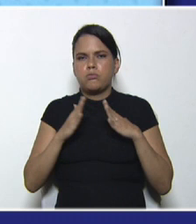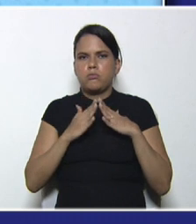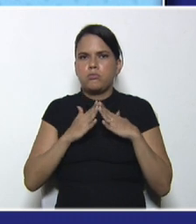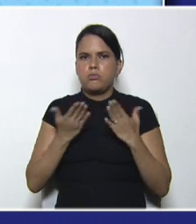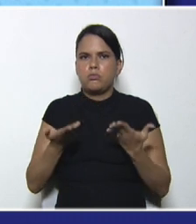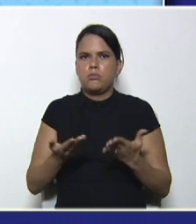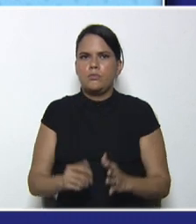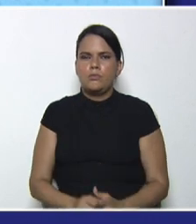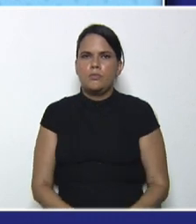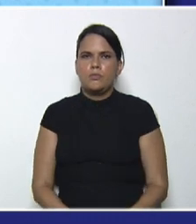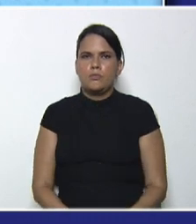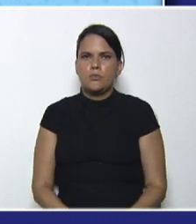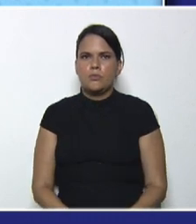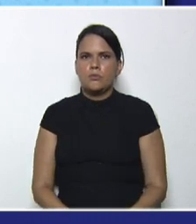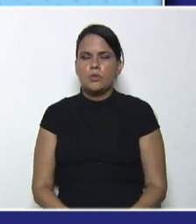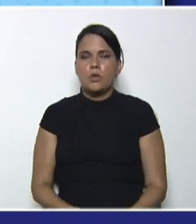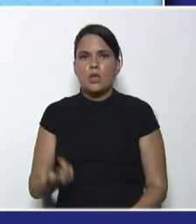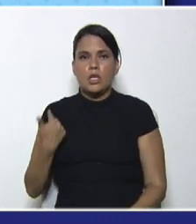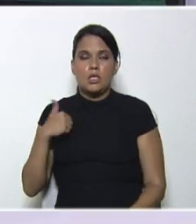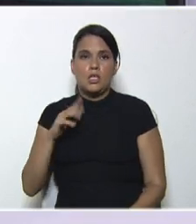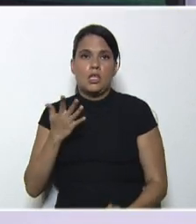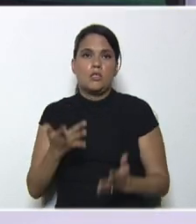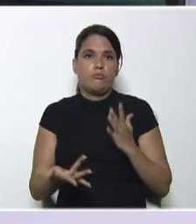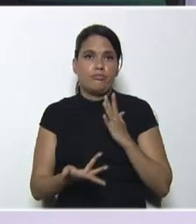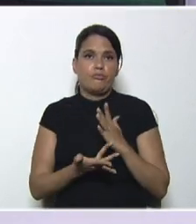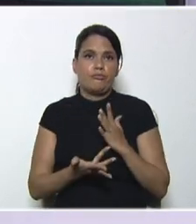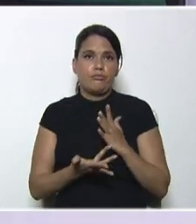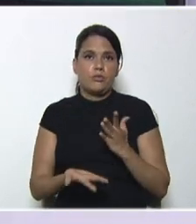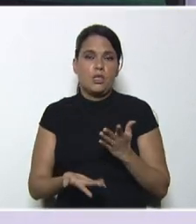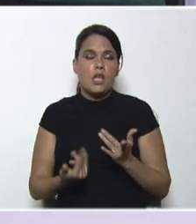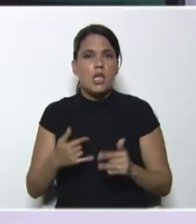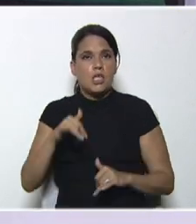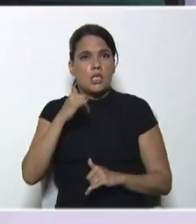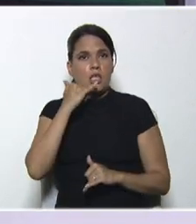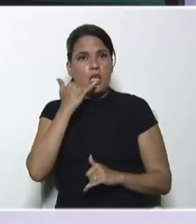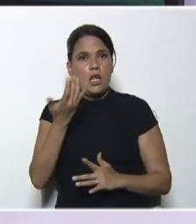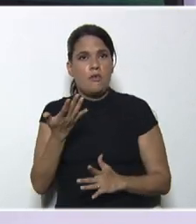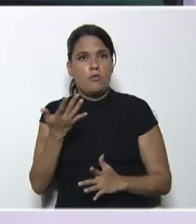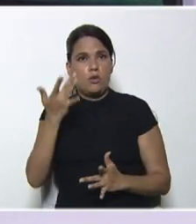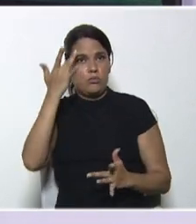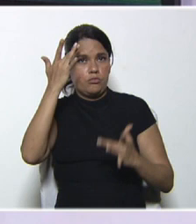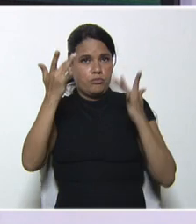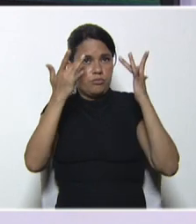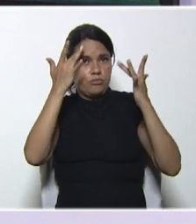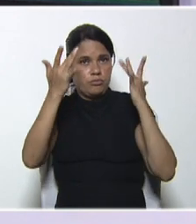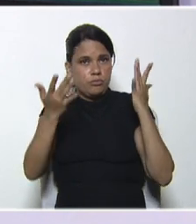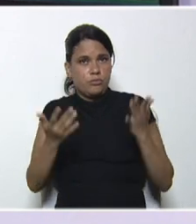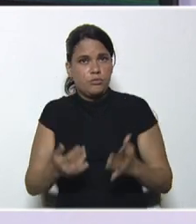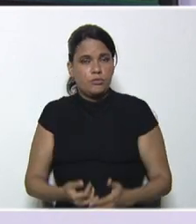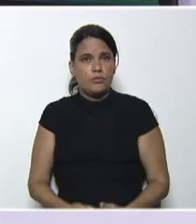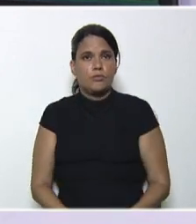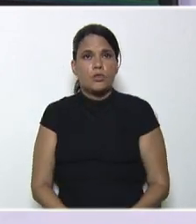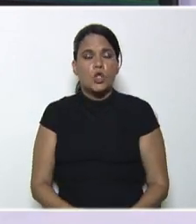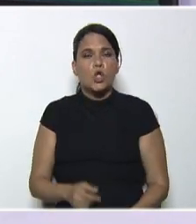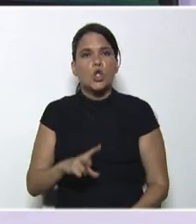poseen esa avanzada tecnología, teléfono inteligente, hay una aplicación donde pueden utilizar el